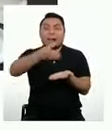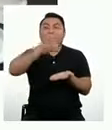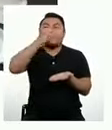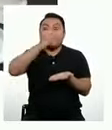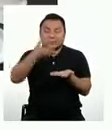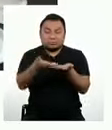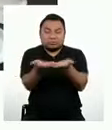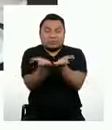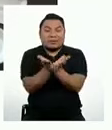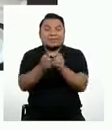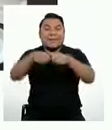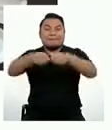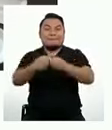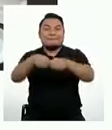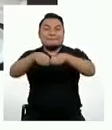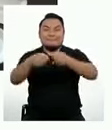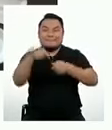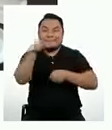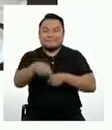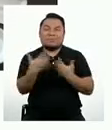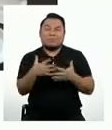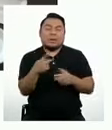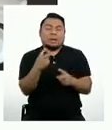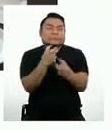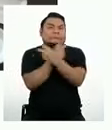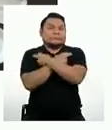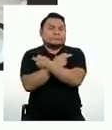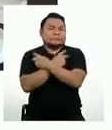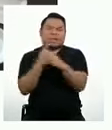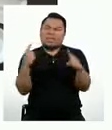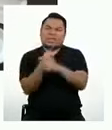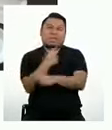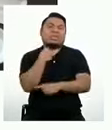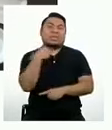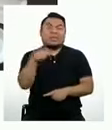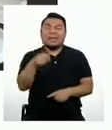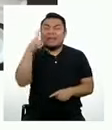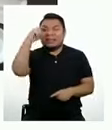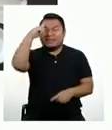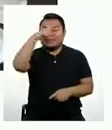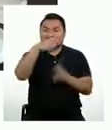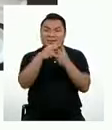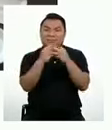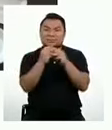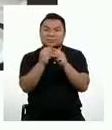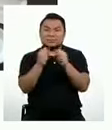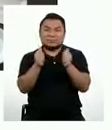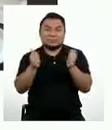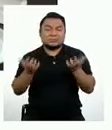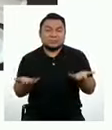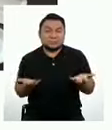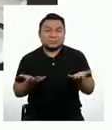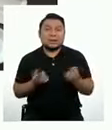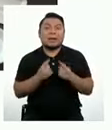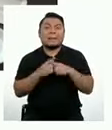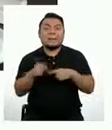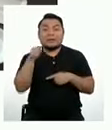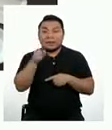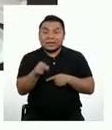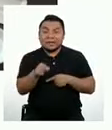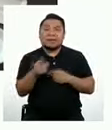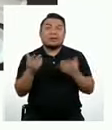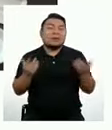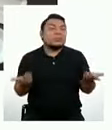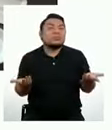y platos de Tecnopor son tóxicos y muy difíciles de descomposición. Pero eso no es